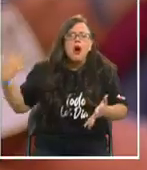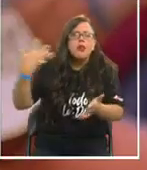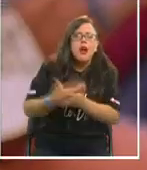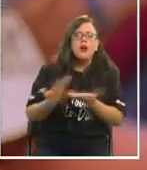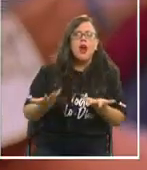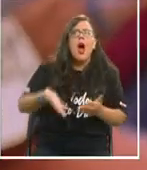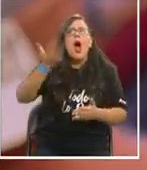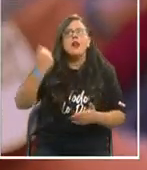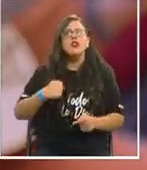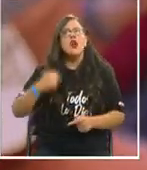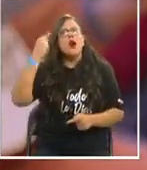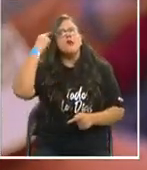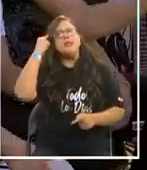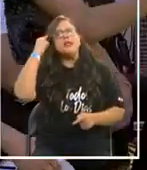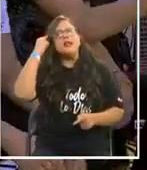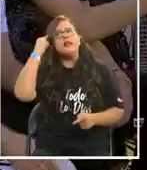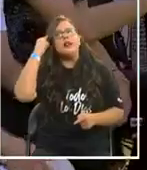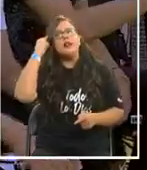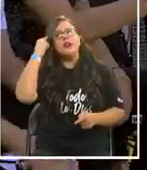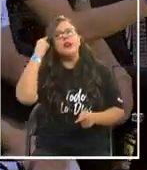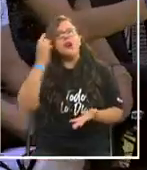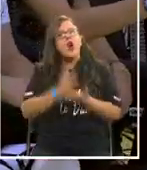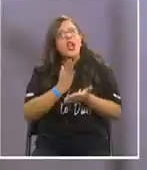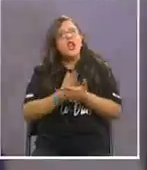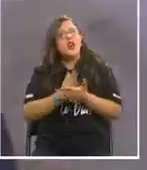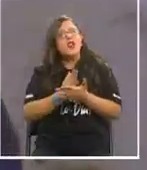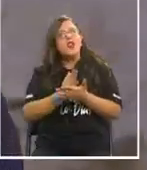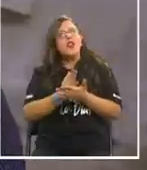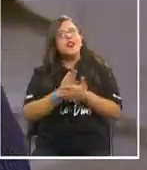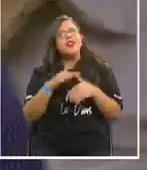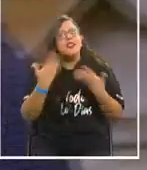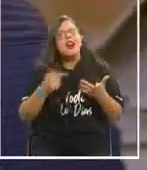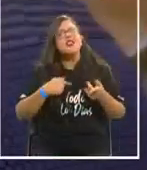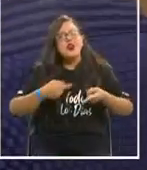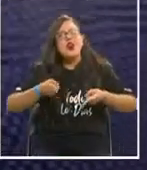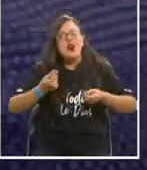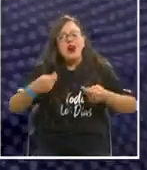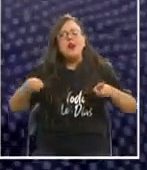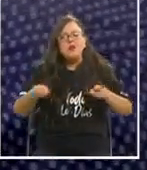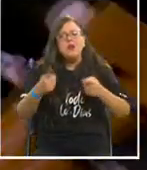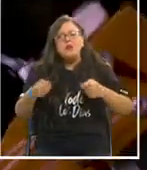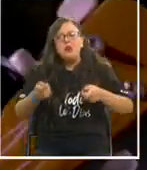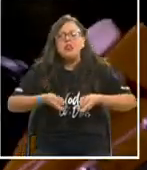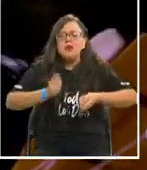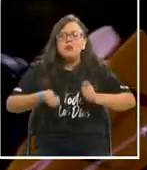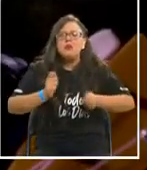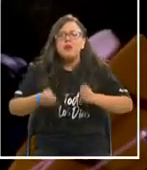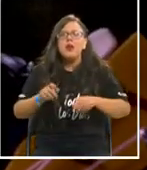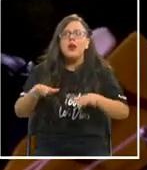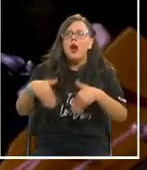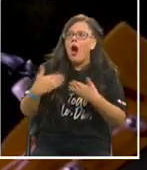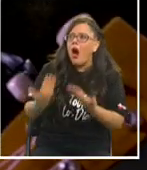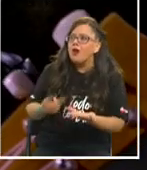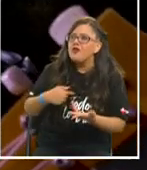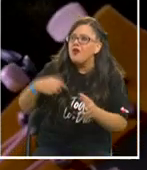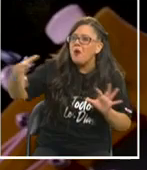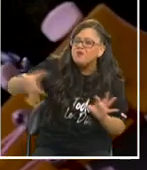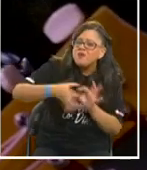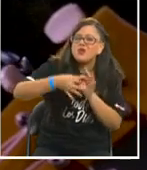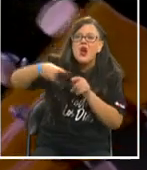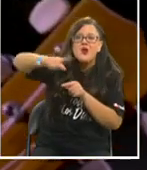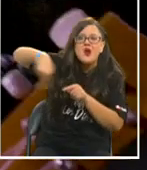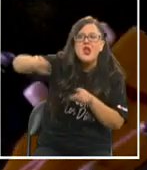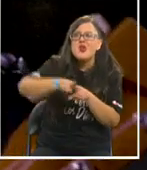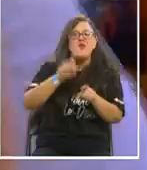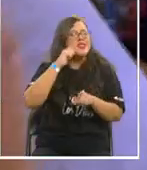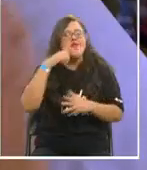Yo me ponía a pensar que en el colegio yo tocaba sus canciones y que ahora yo estoy con ellos tocando a par, era como algo muy,